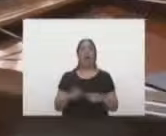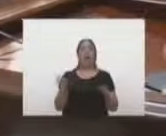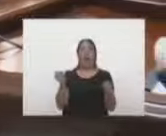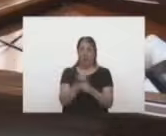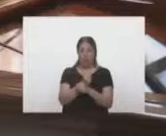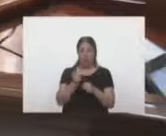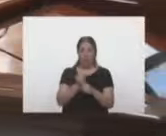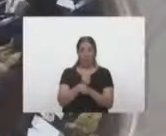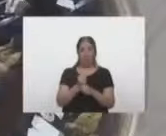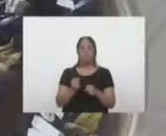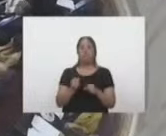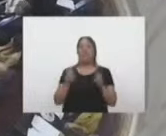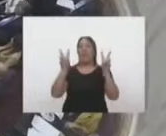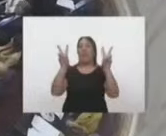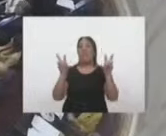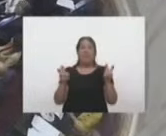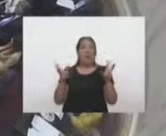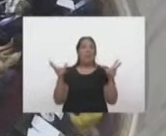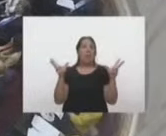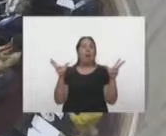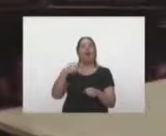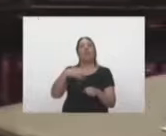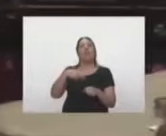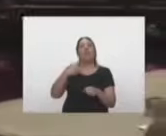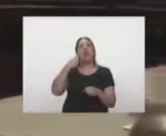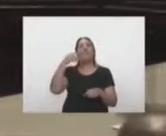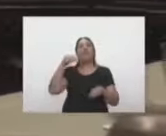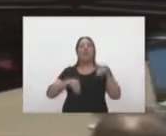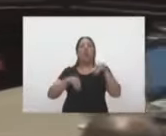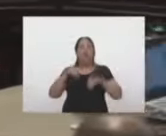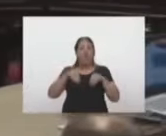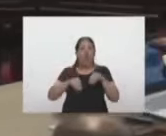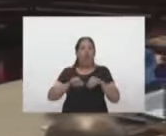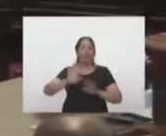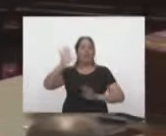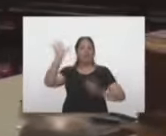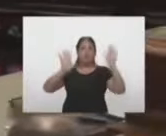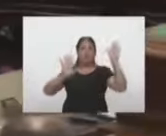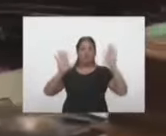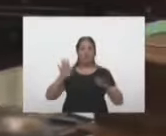y después obviamente tienen trabajo parlamentario, comisiones y demás.